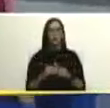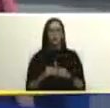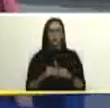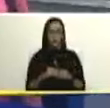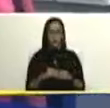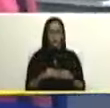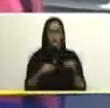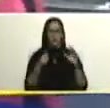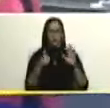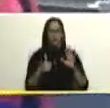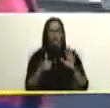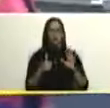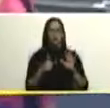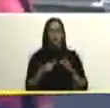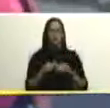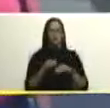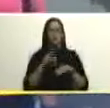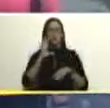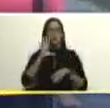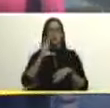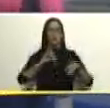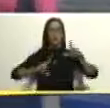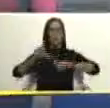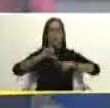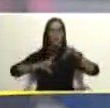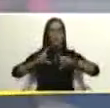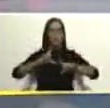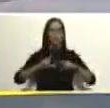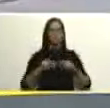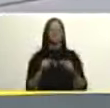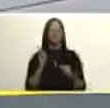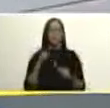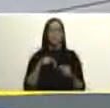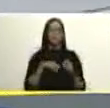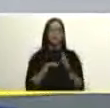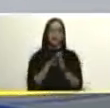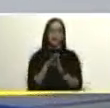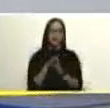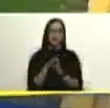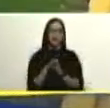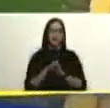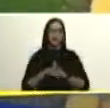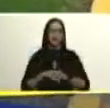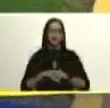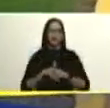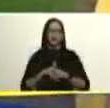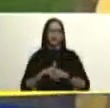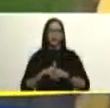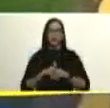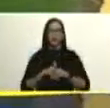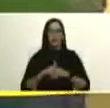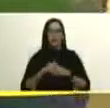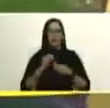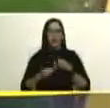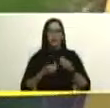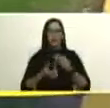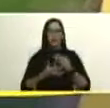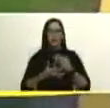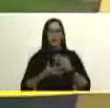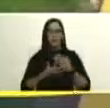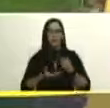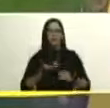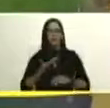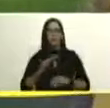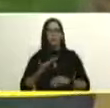seis talleres, los cinco laboratorios, sino que se ha avanzado en colocar tecnología de punta. Yo quisiera que